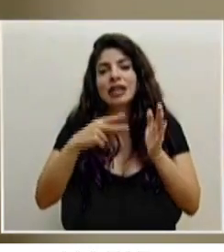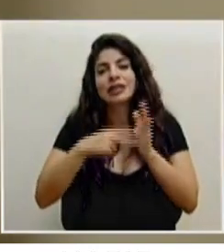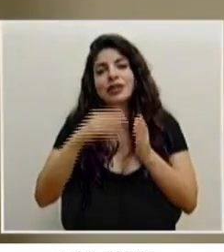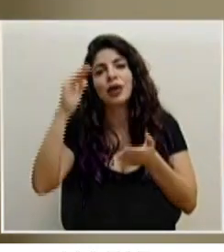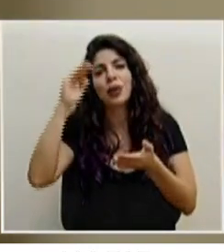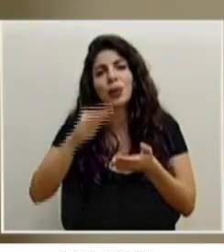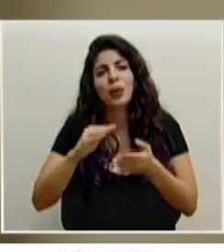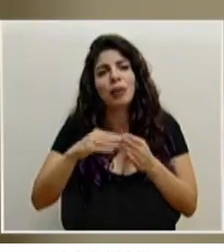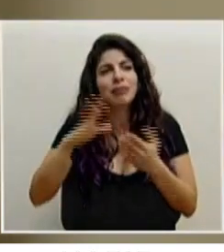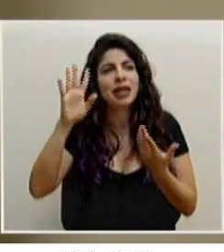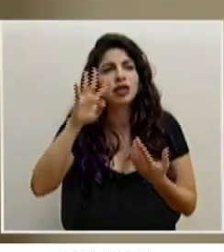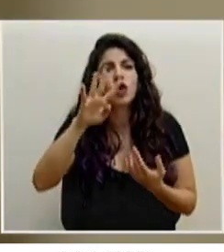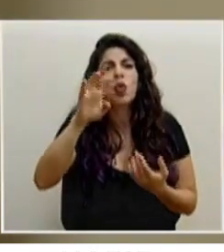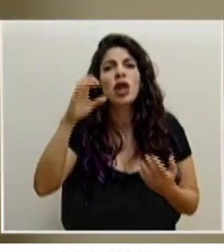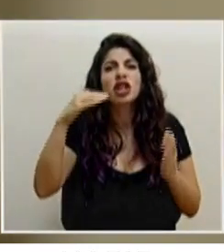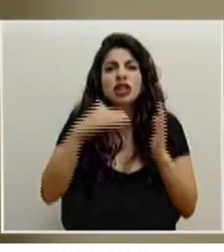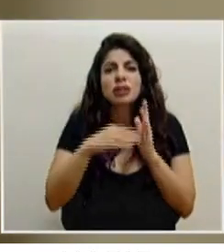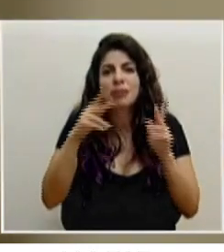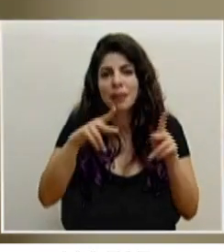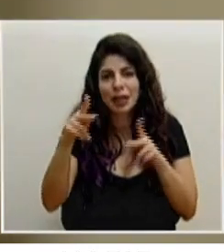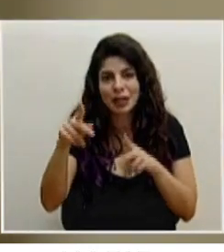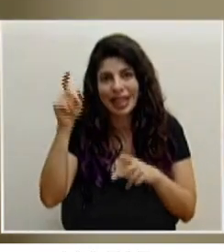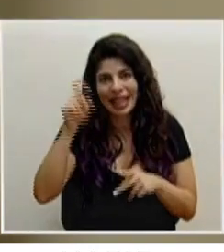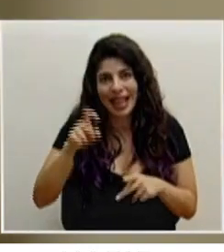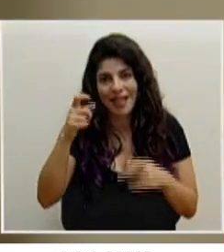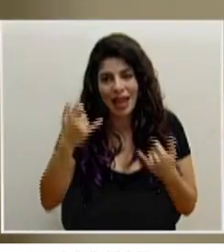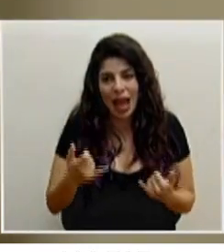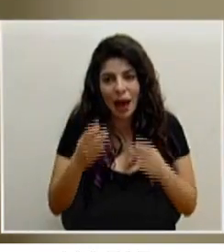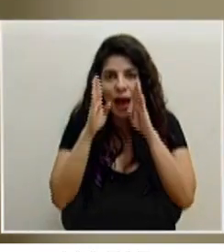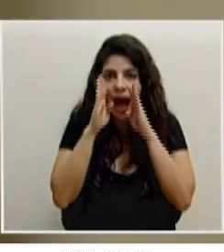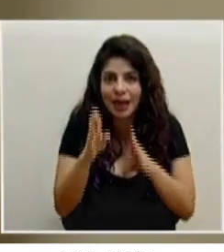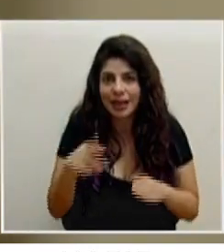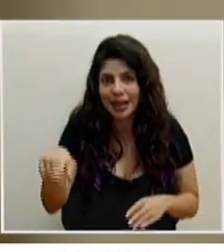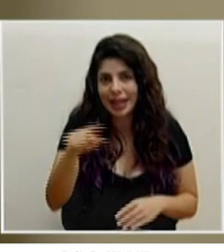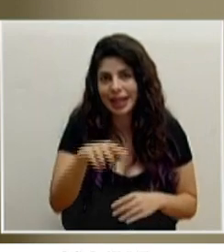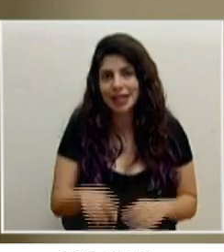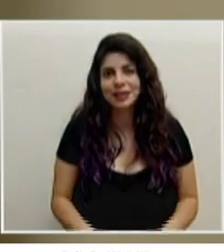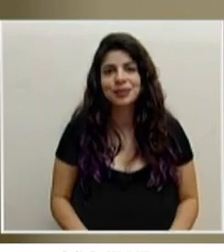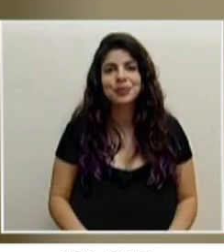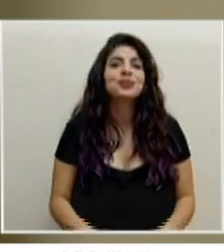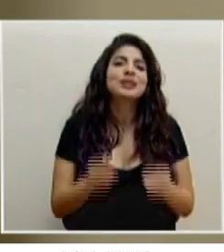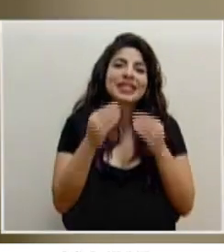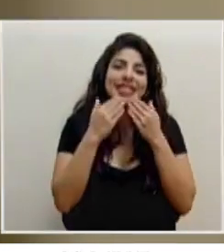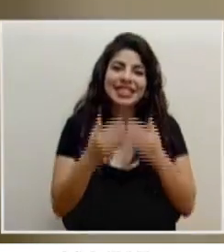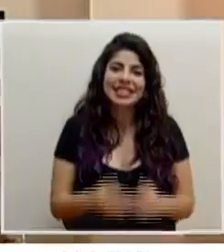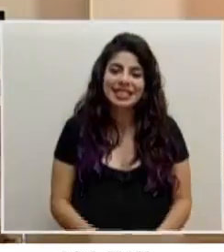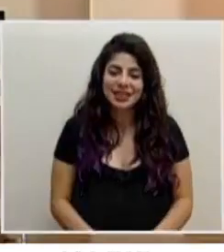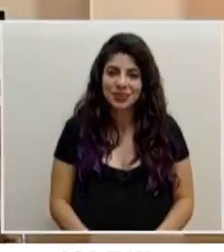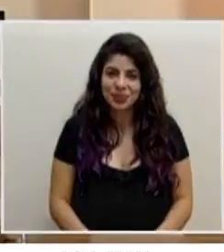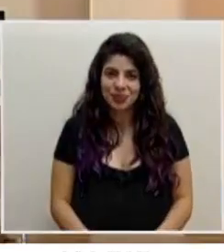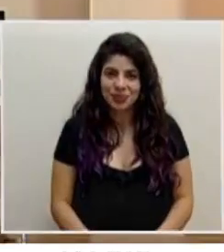más de 400,000 personas, que son las que tenemos que cubrir propiamente. Muchas gracias.